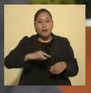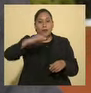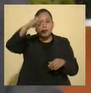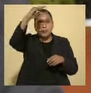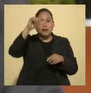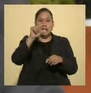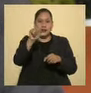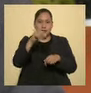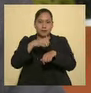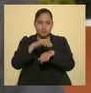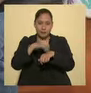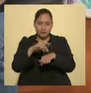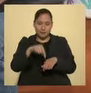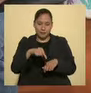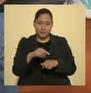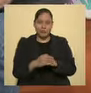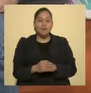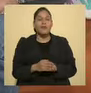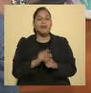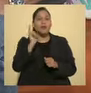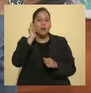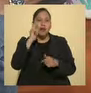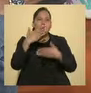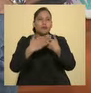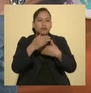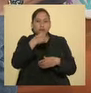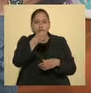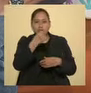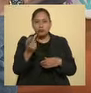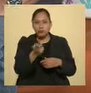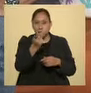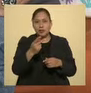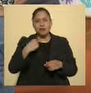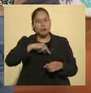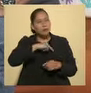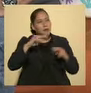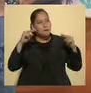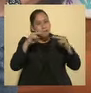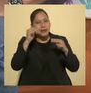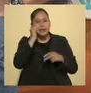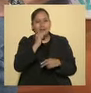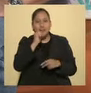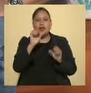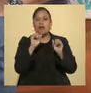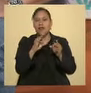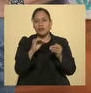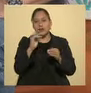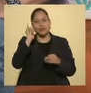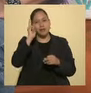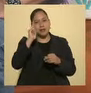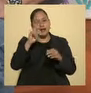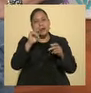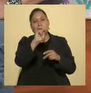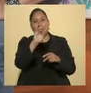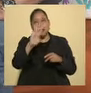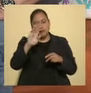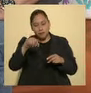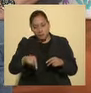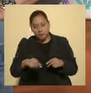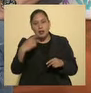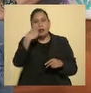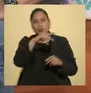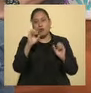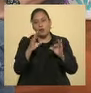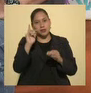16. Claro. Ojalá la próxima entrevista o la próxima vez que nos veamos, que nos podemos ver siempre, sea en una oficina en la planta baja y que sean tus